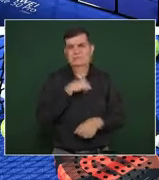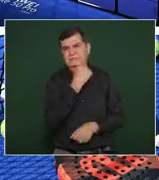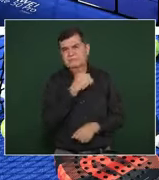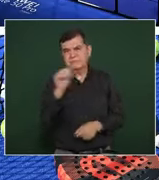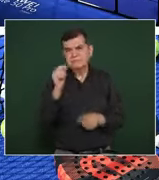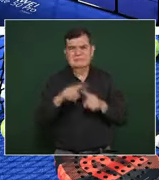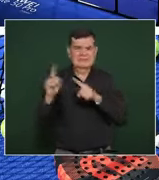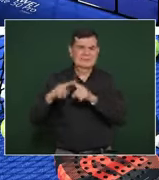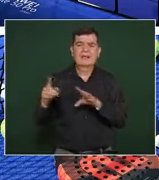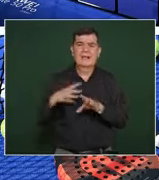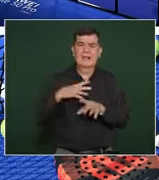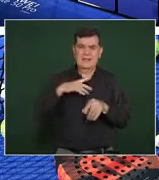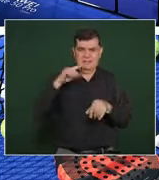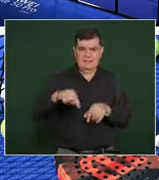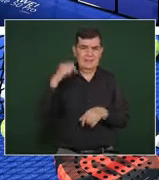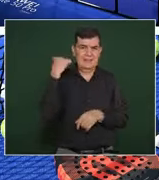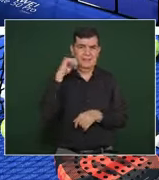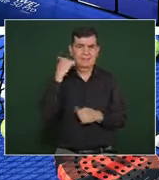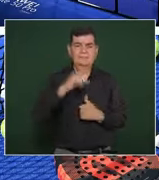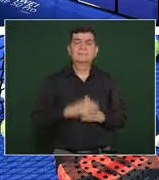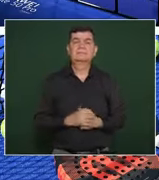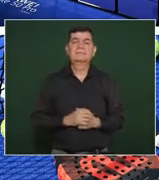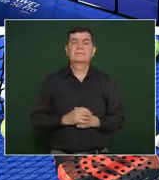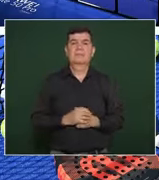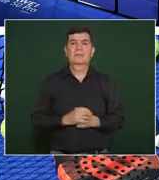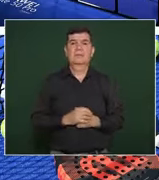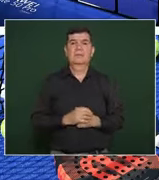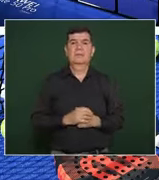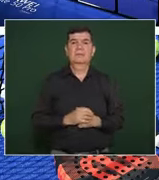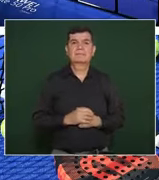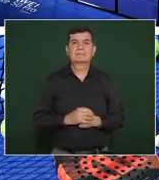eventos aquí en Acapulco.